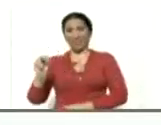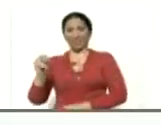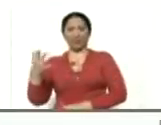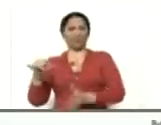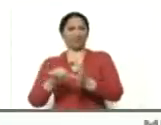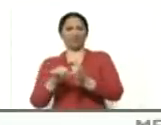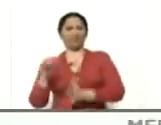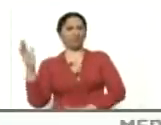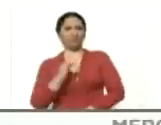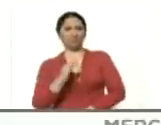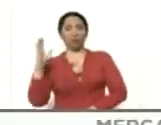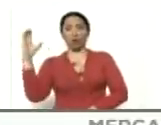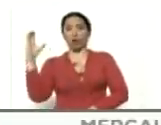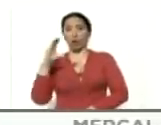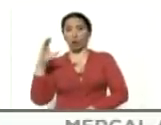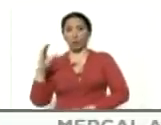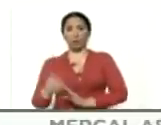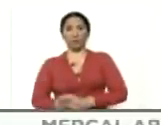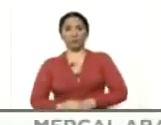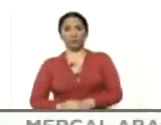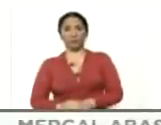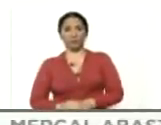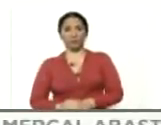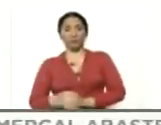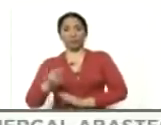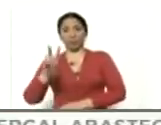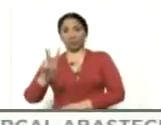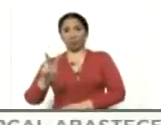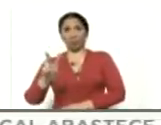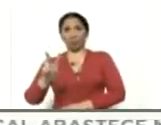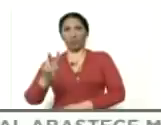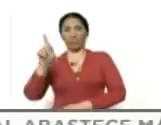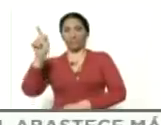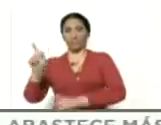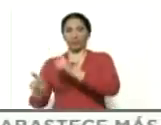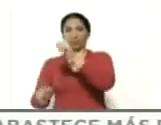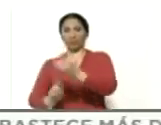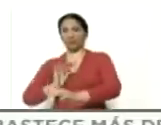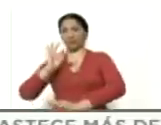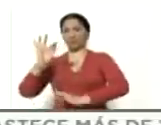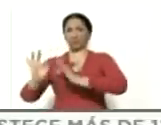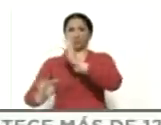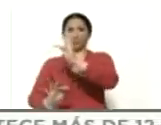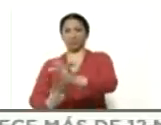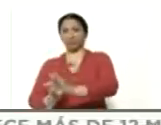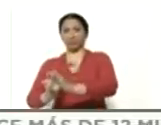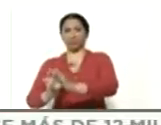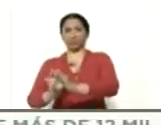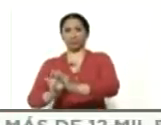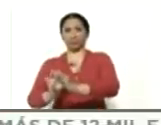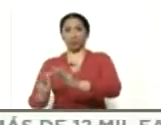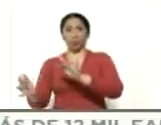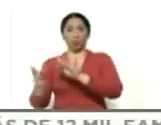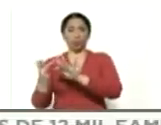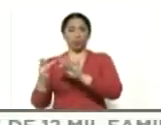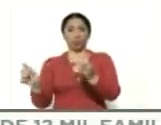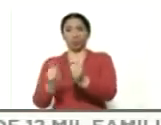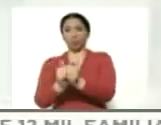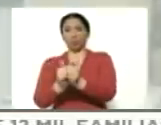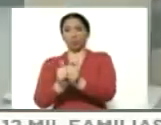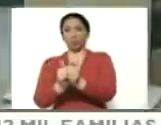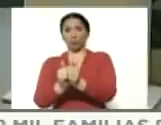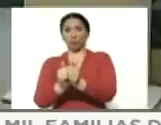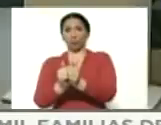de Colombia, y las dos personas infectadas por haber estado en contacto con